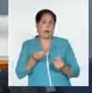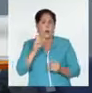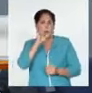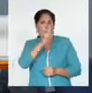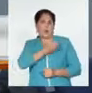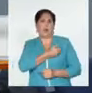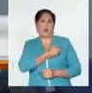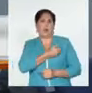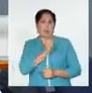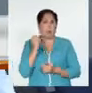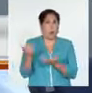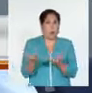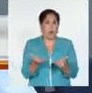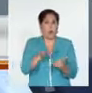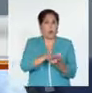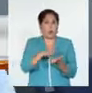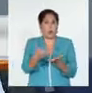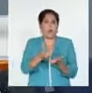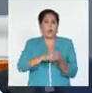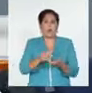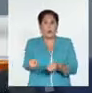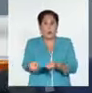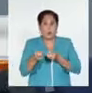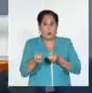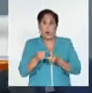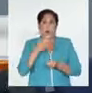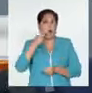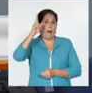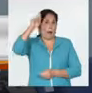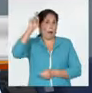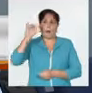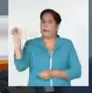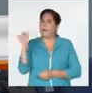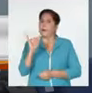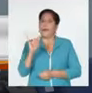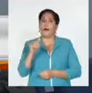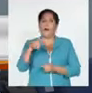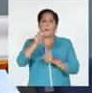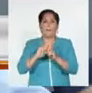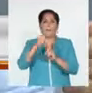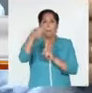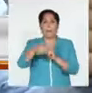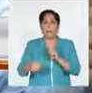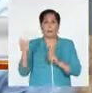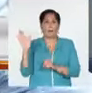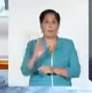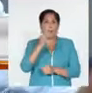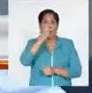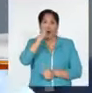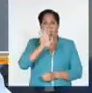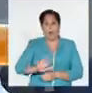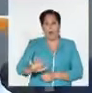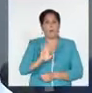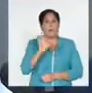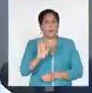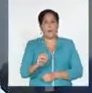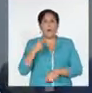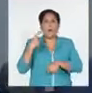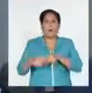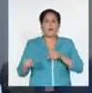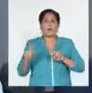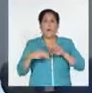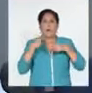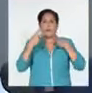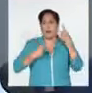y lo comemos junto con la yuca que es alimento aborigen y lo comemos junto con el plátano que vino de África y lo comemos junto con las ensaladas